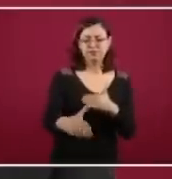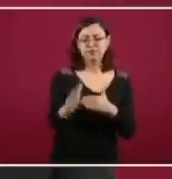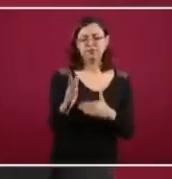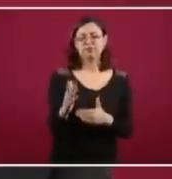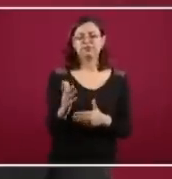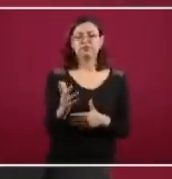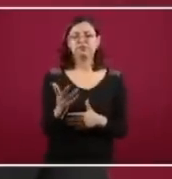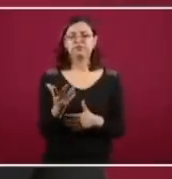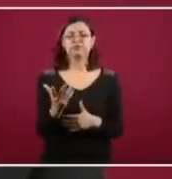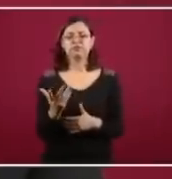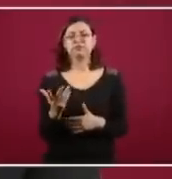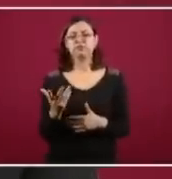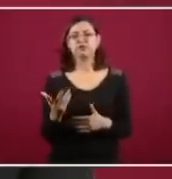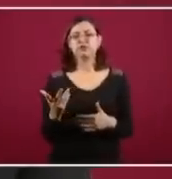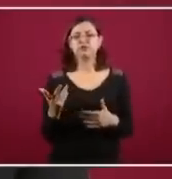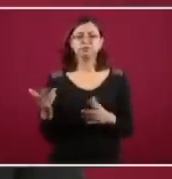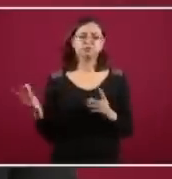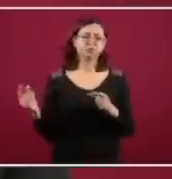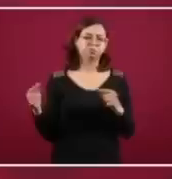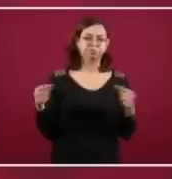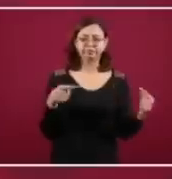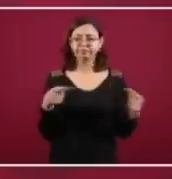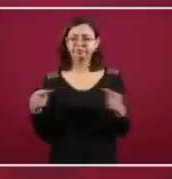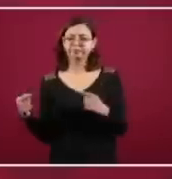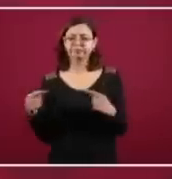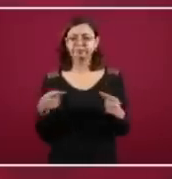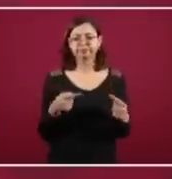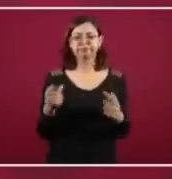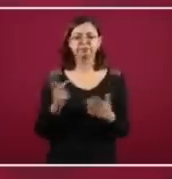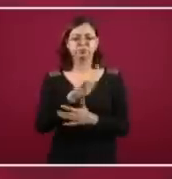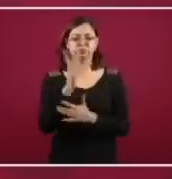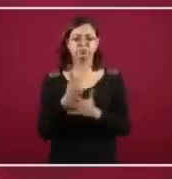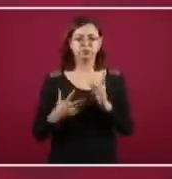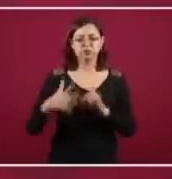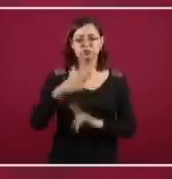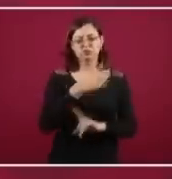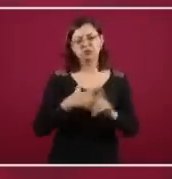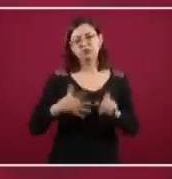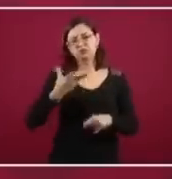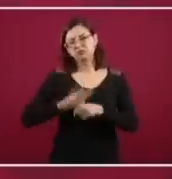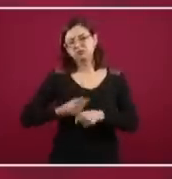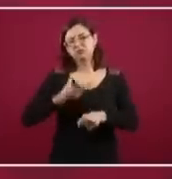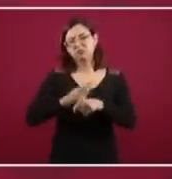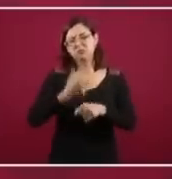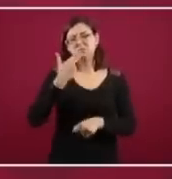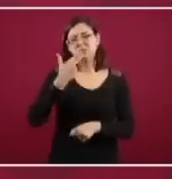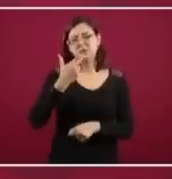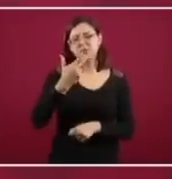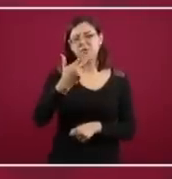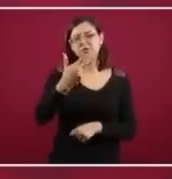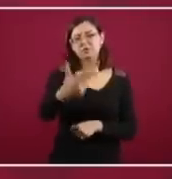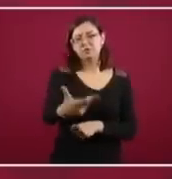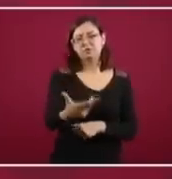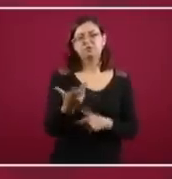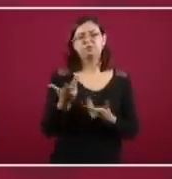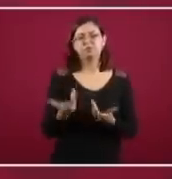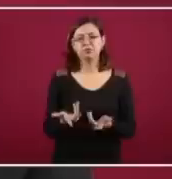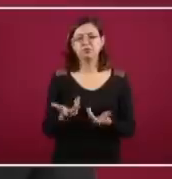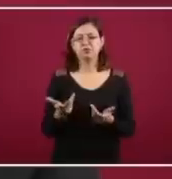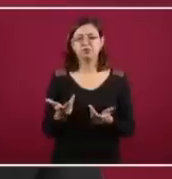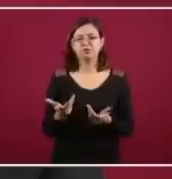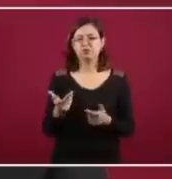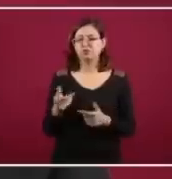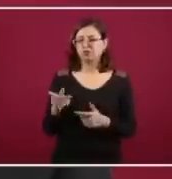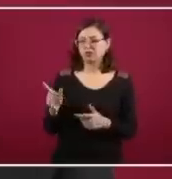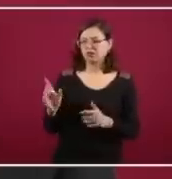madurez en la que ya las discusiones en torno al programa es cómo mejorarlo y no en cómo se puede sorprender